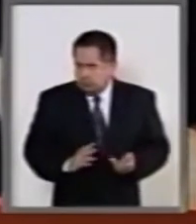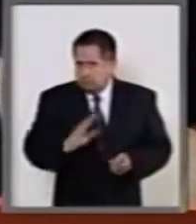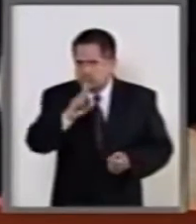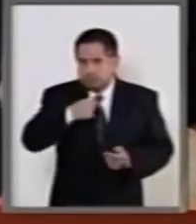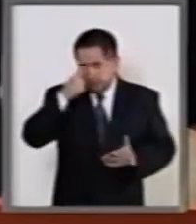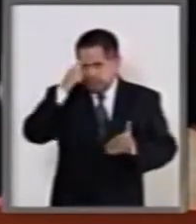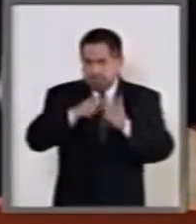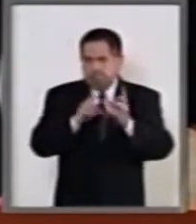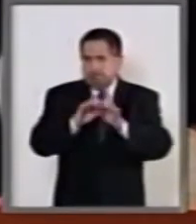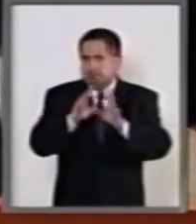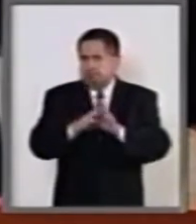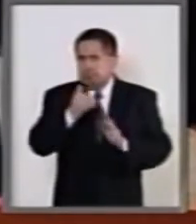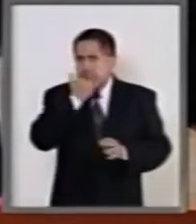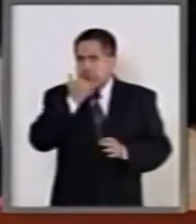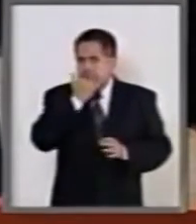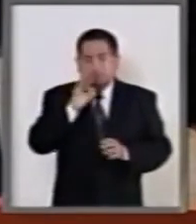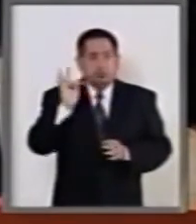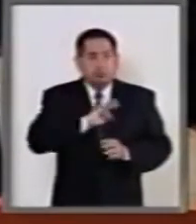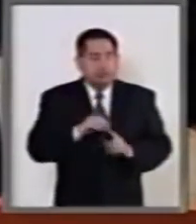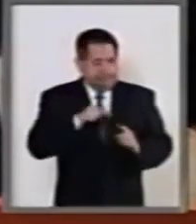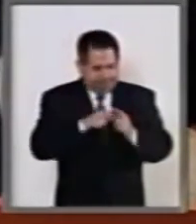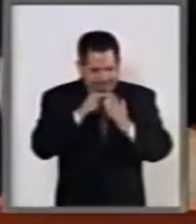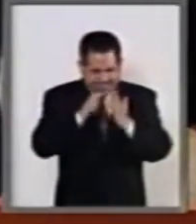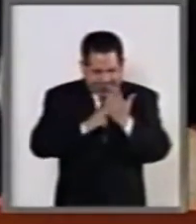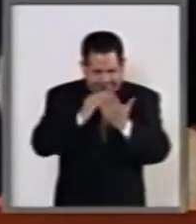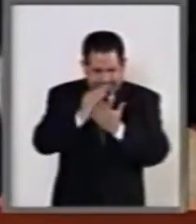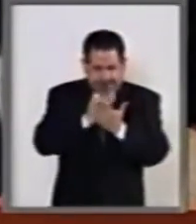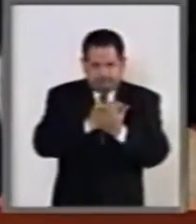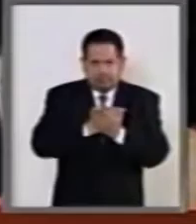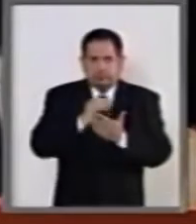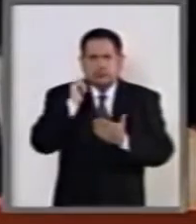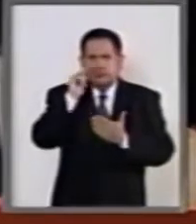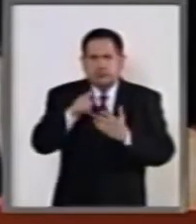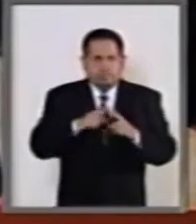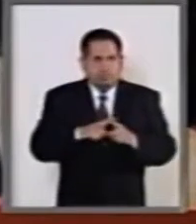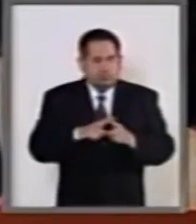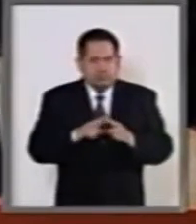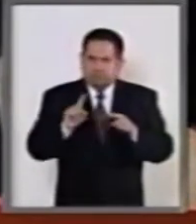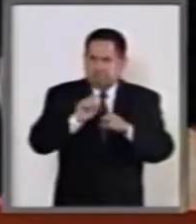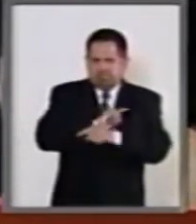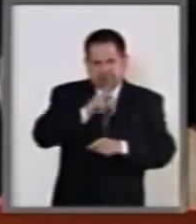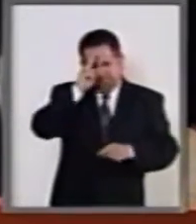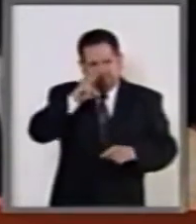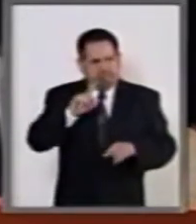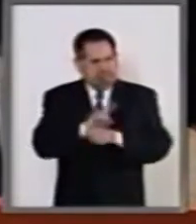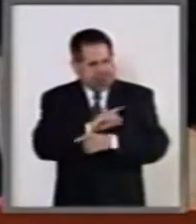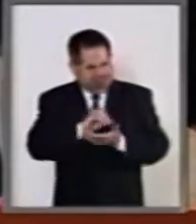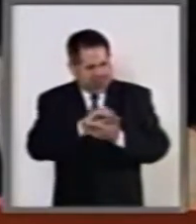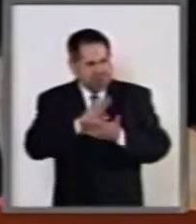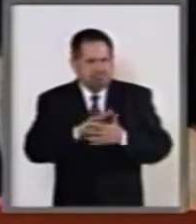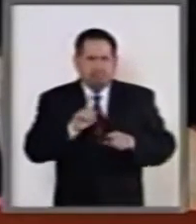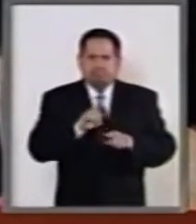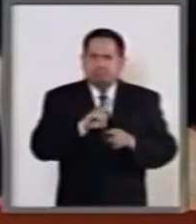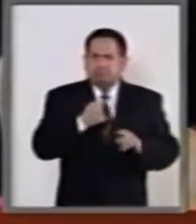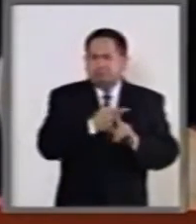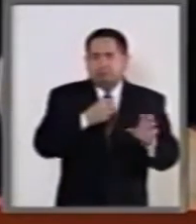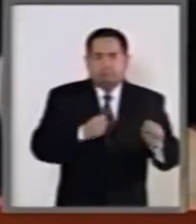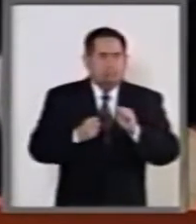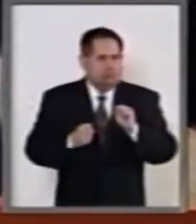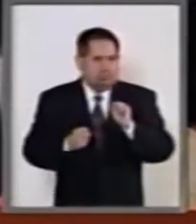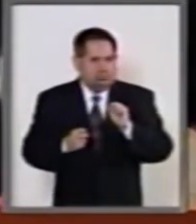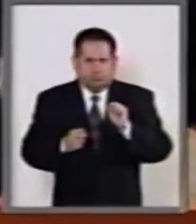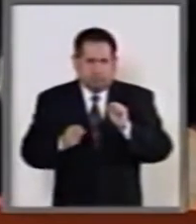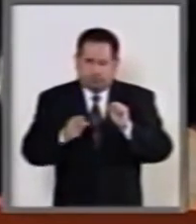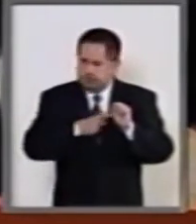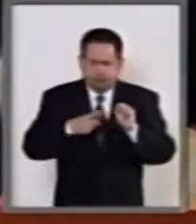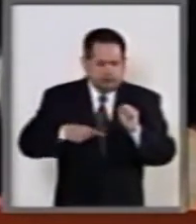corremos el riesgo de convertir estas medidas en una especie de venganza de Estado, que no es propia de un sistema